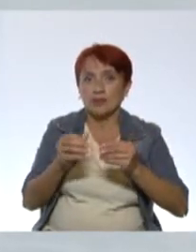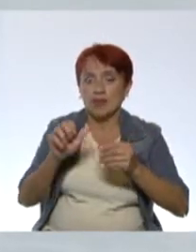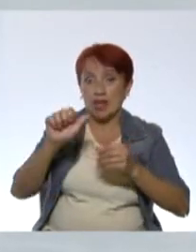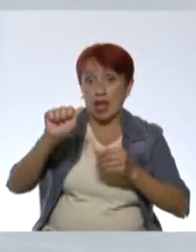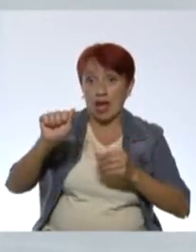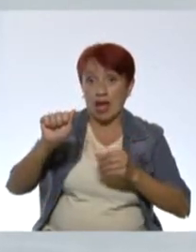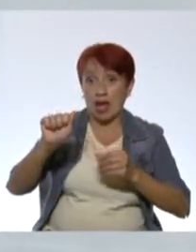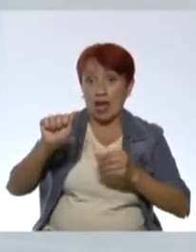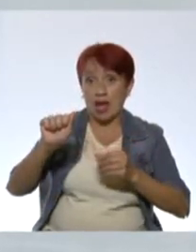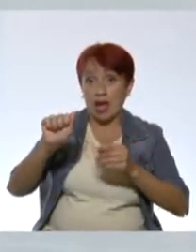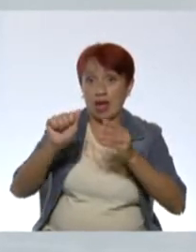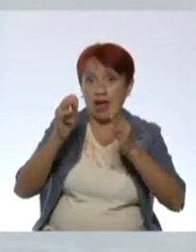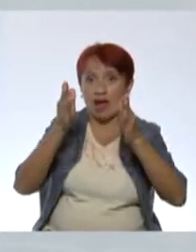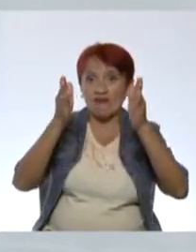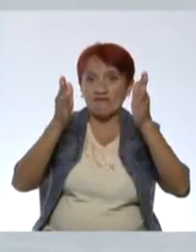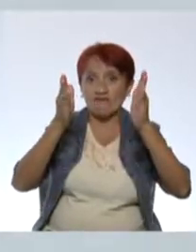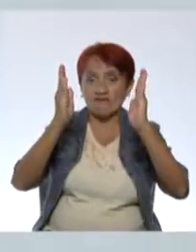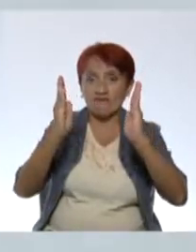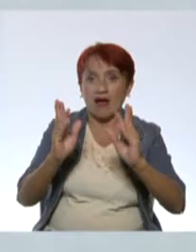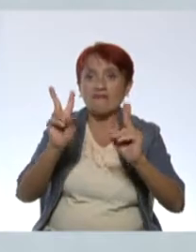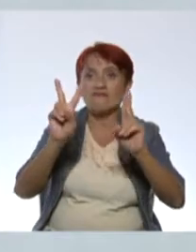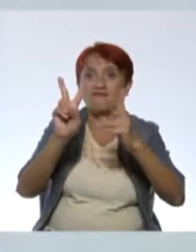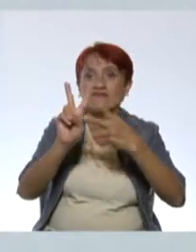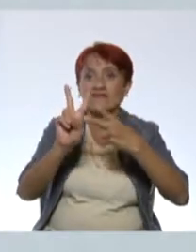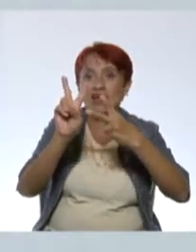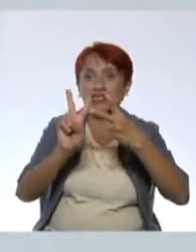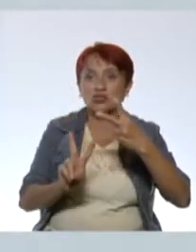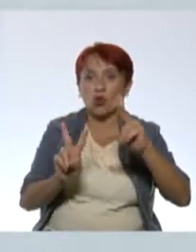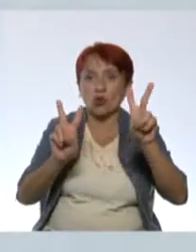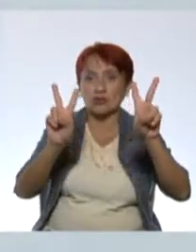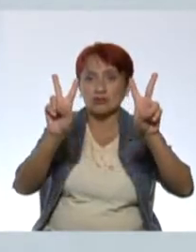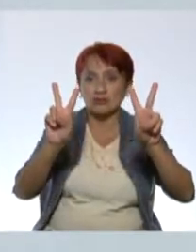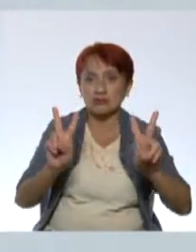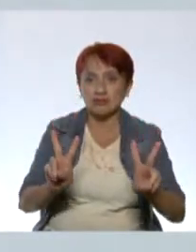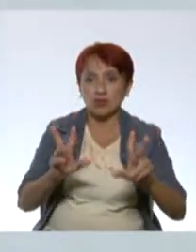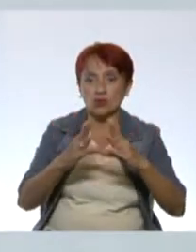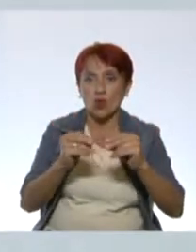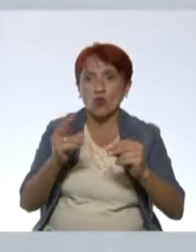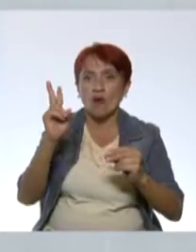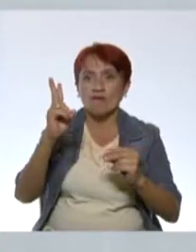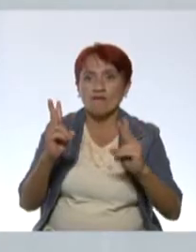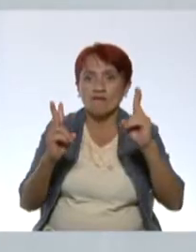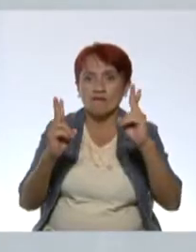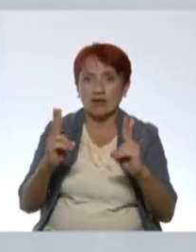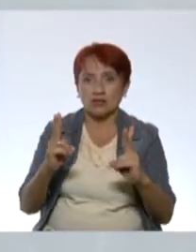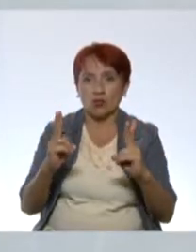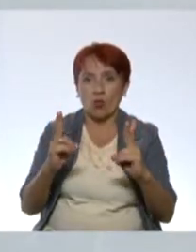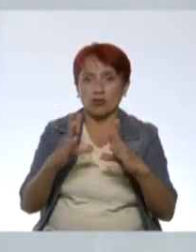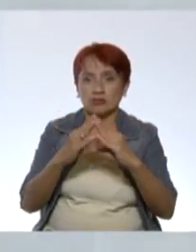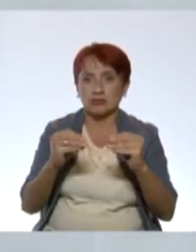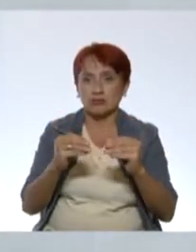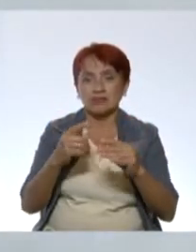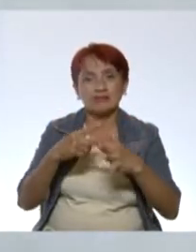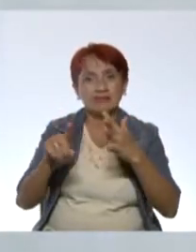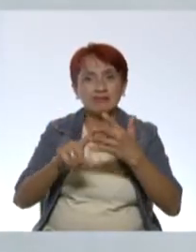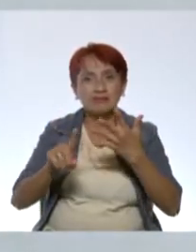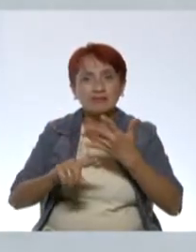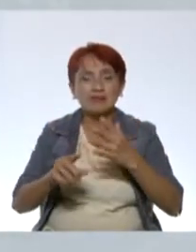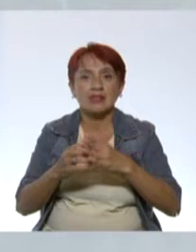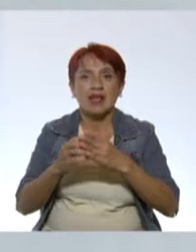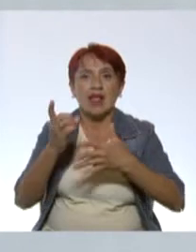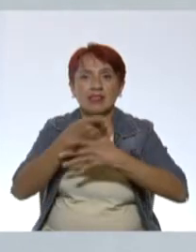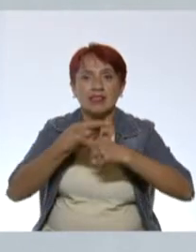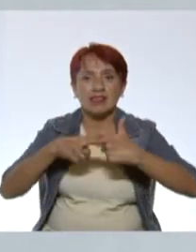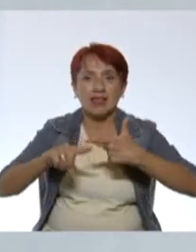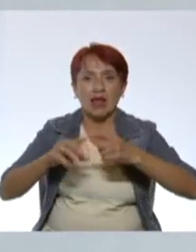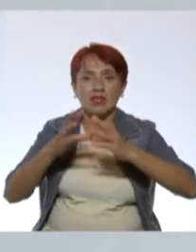barritas en un vector, nos están hablando de un módulo, y ese ángulo lo vamos a determinar con la tangente de